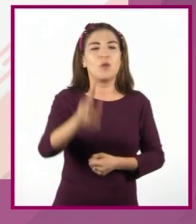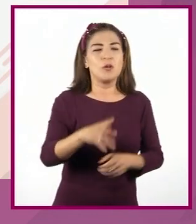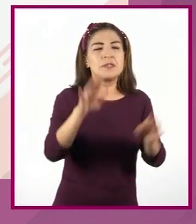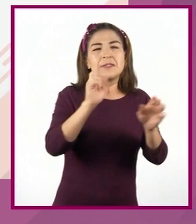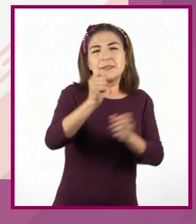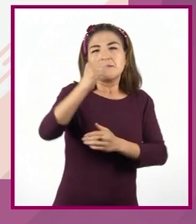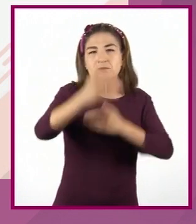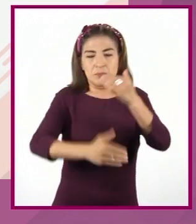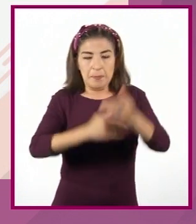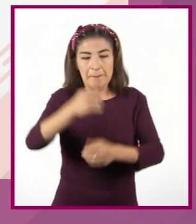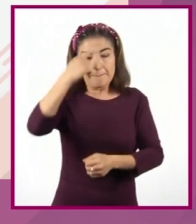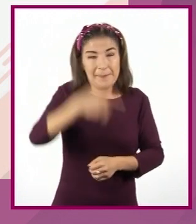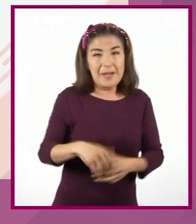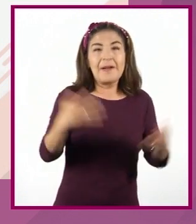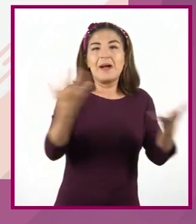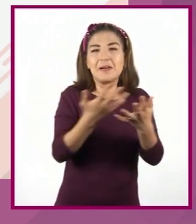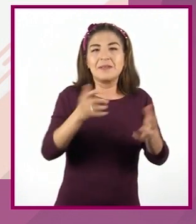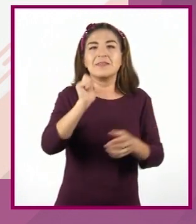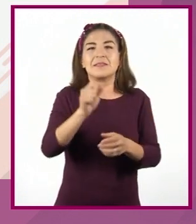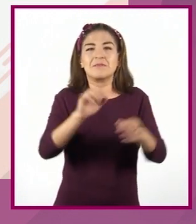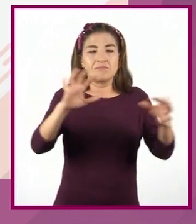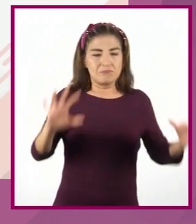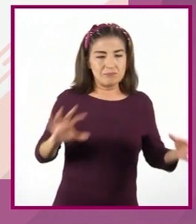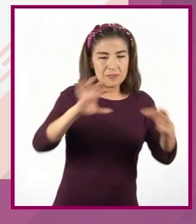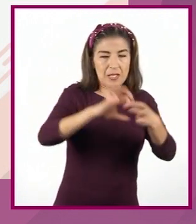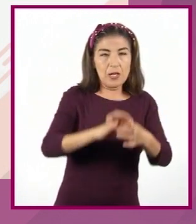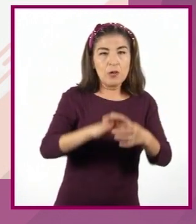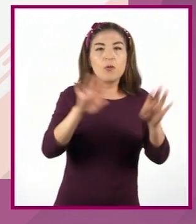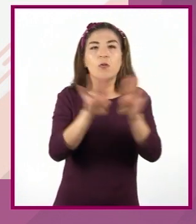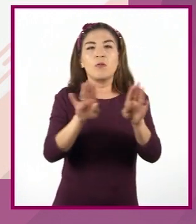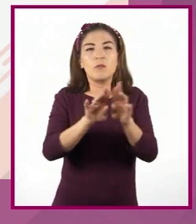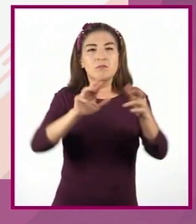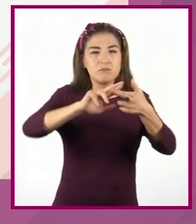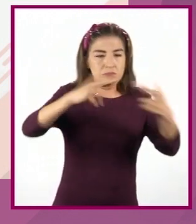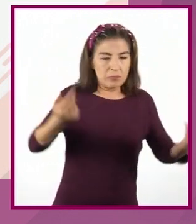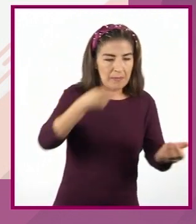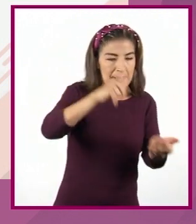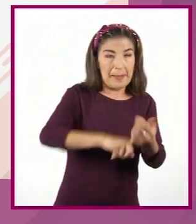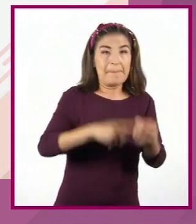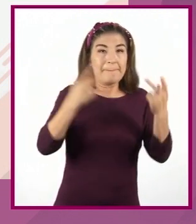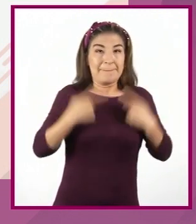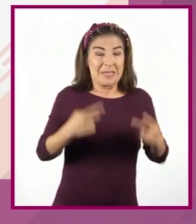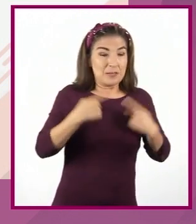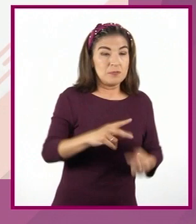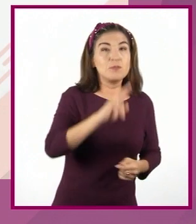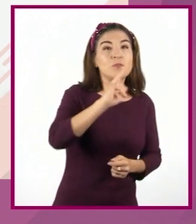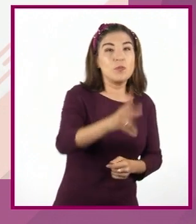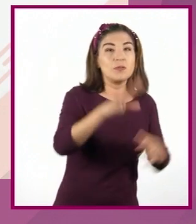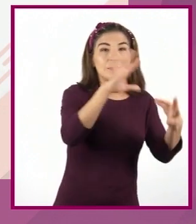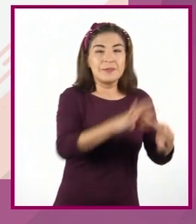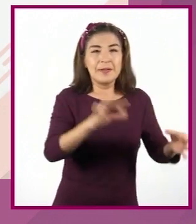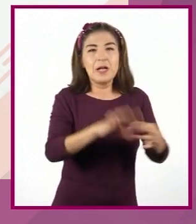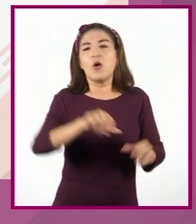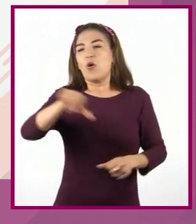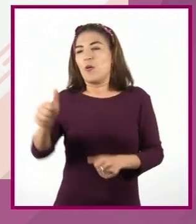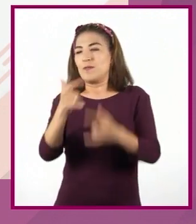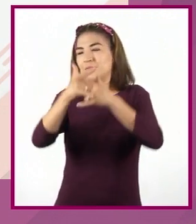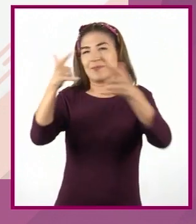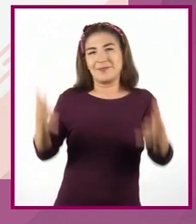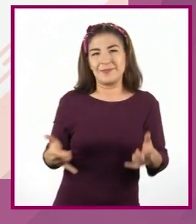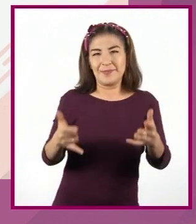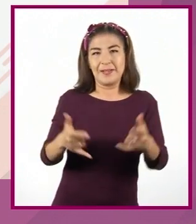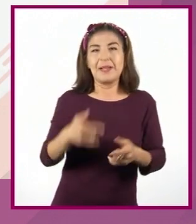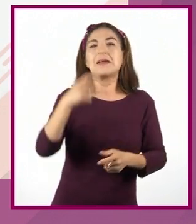procedimientos y recursos que articulan las relaciones internas entre el narrador, la historia y sus destinatarios.